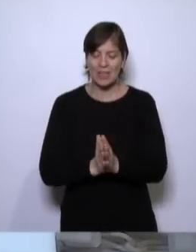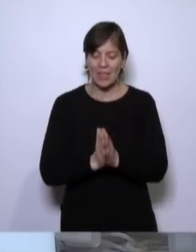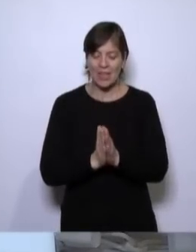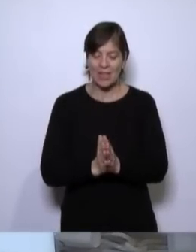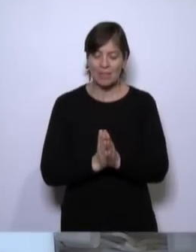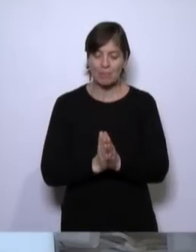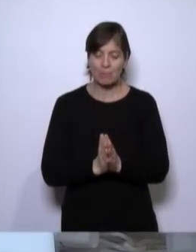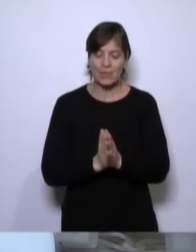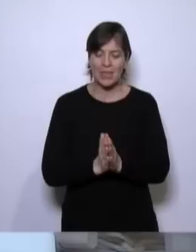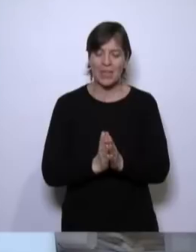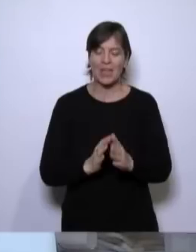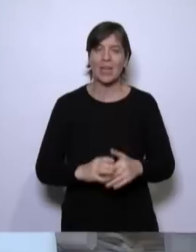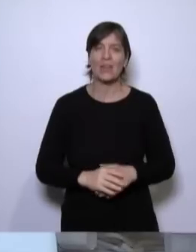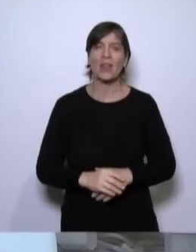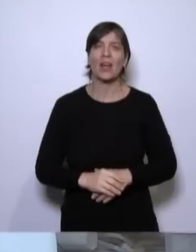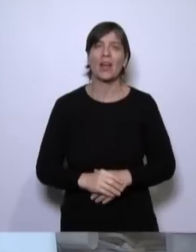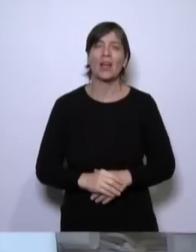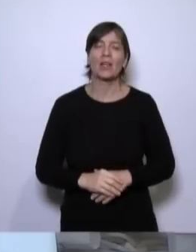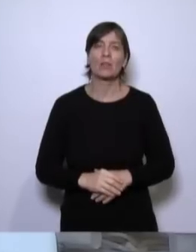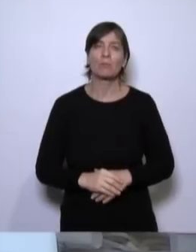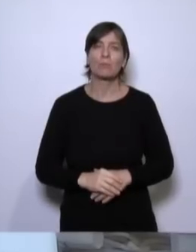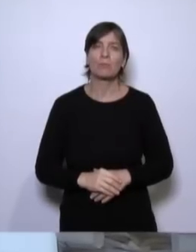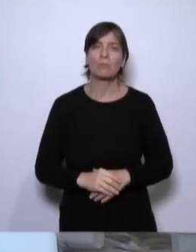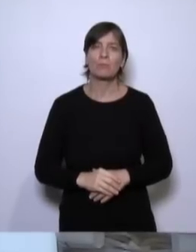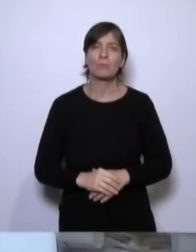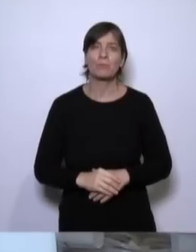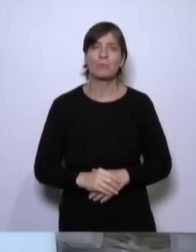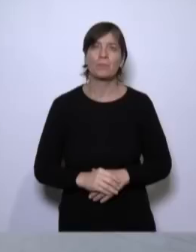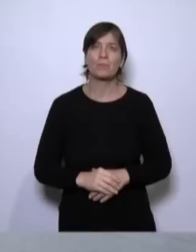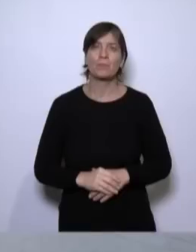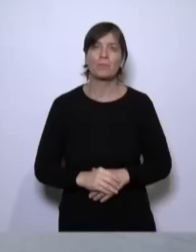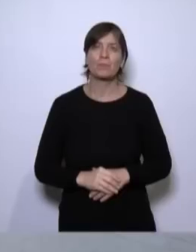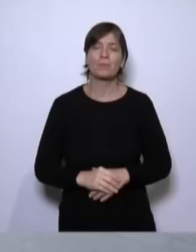Señor, Señor, ten piedad.